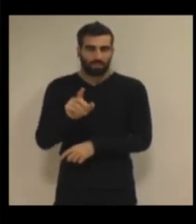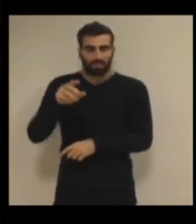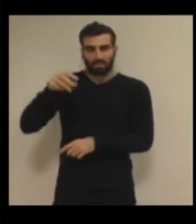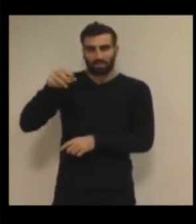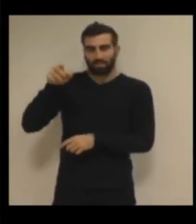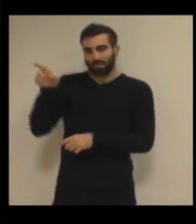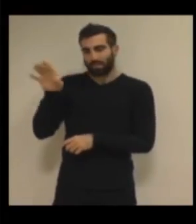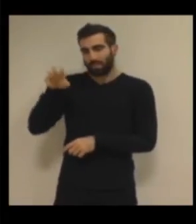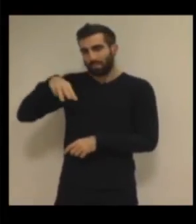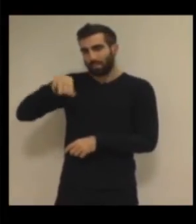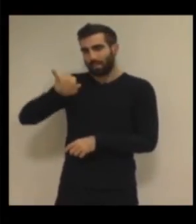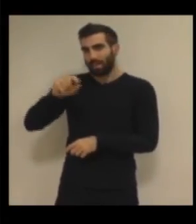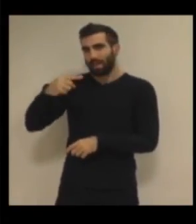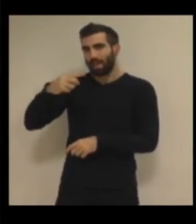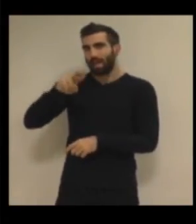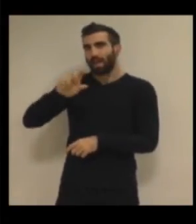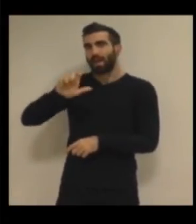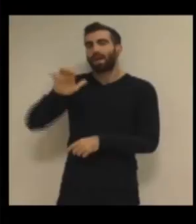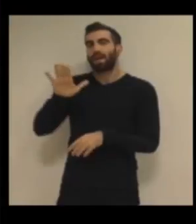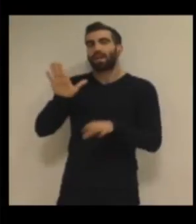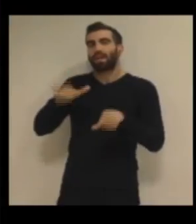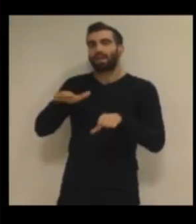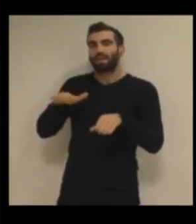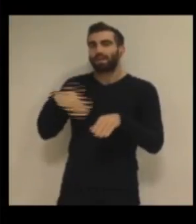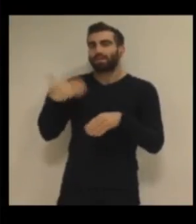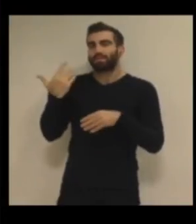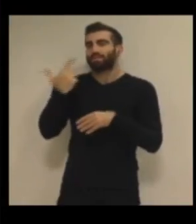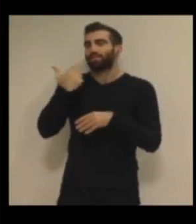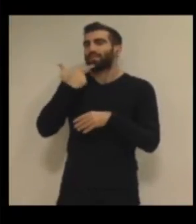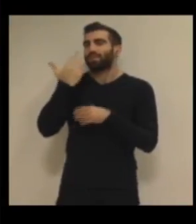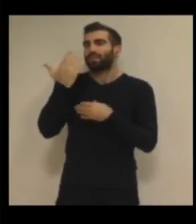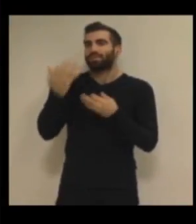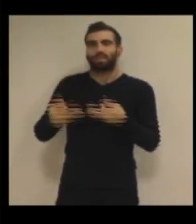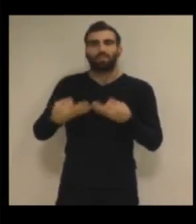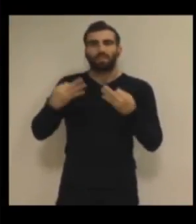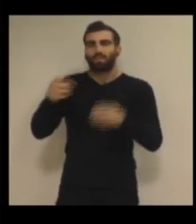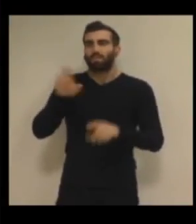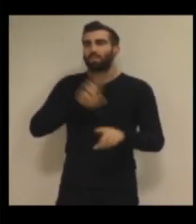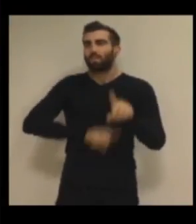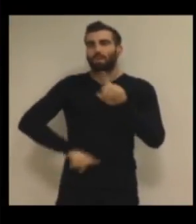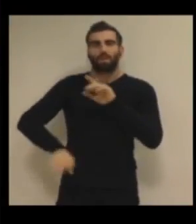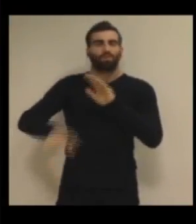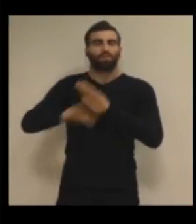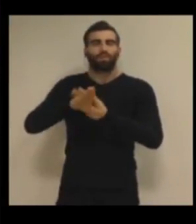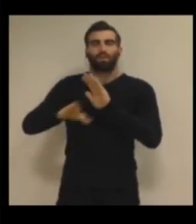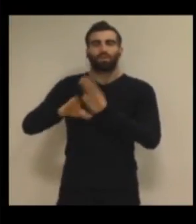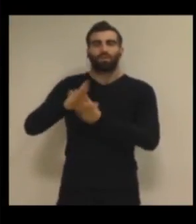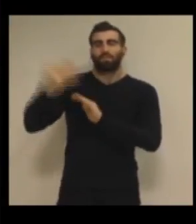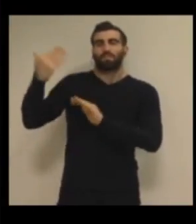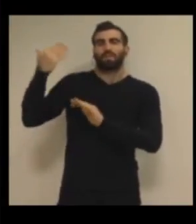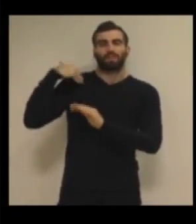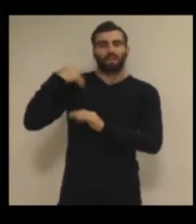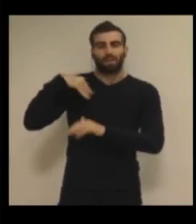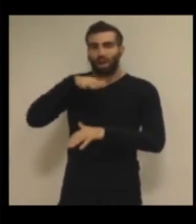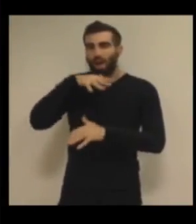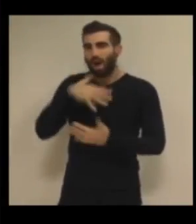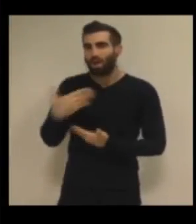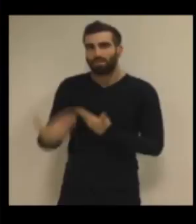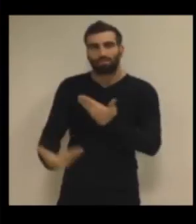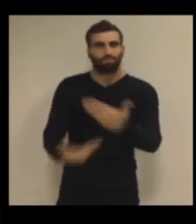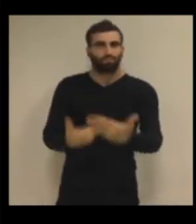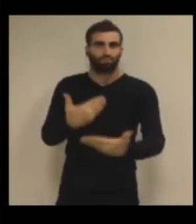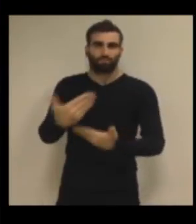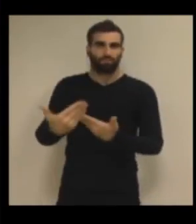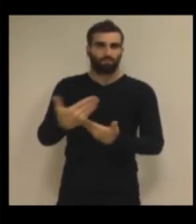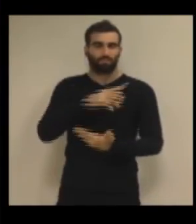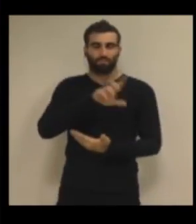existía ayer, existe hoy y va a seguir existiendo mañana, pero puesto que eso, nosotros vivimos en un